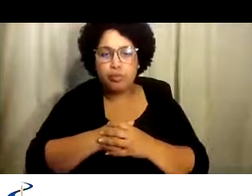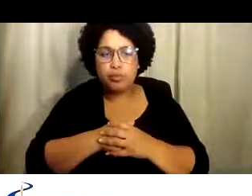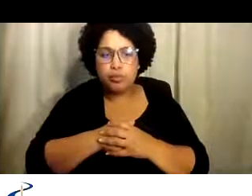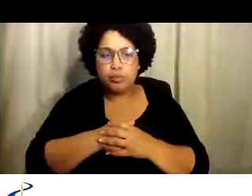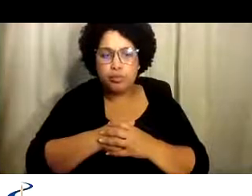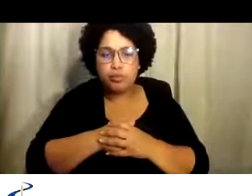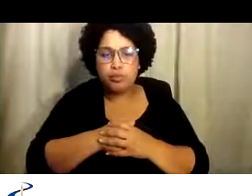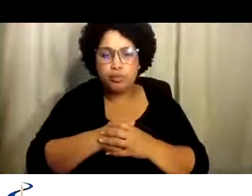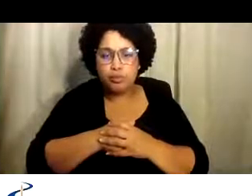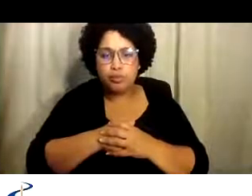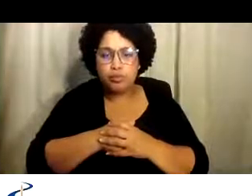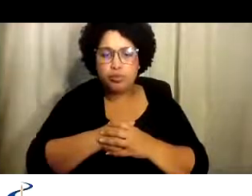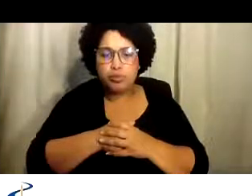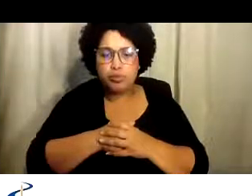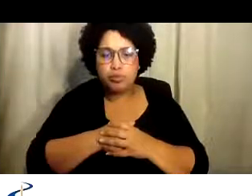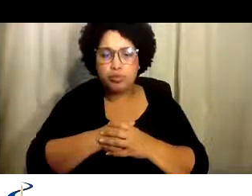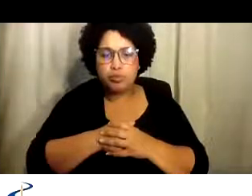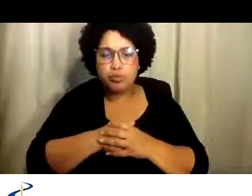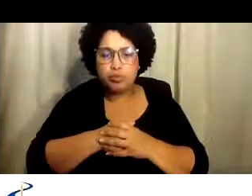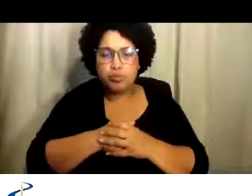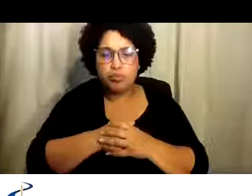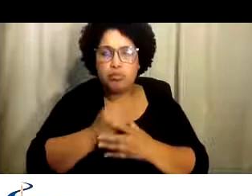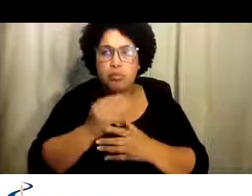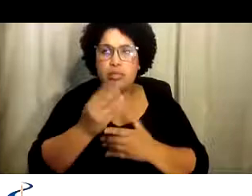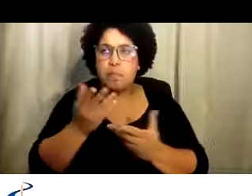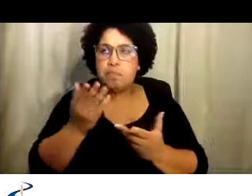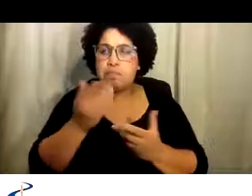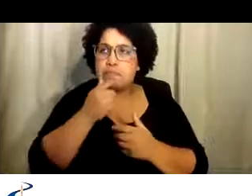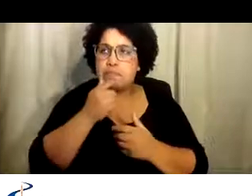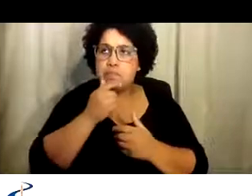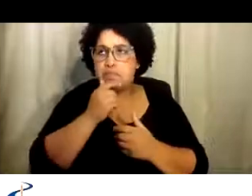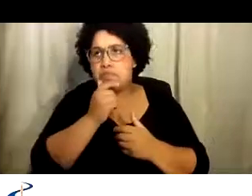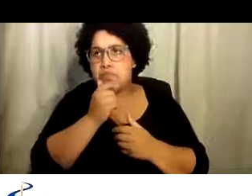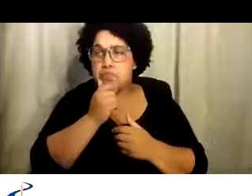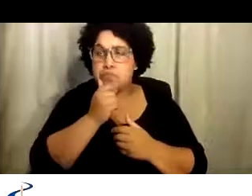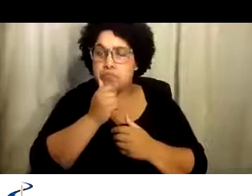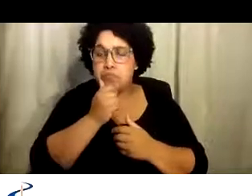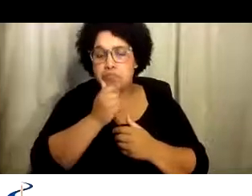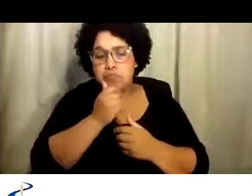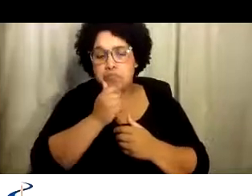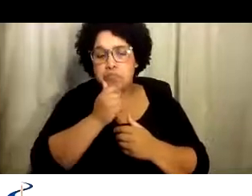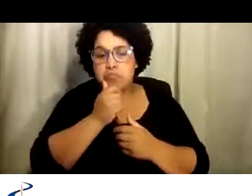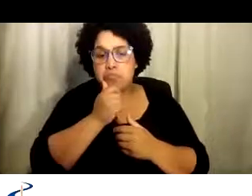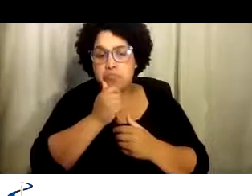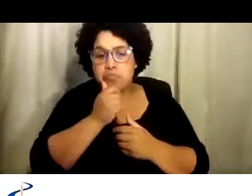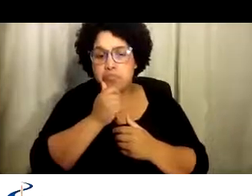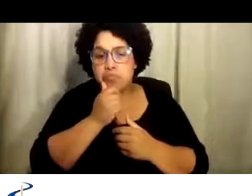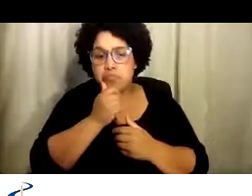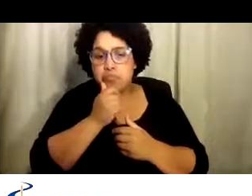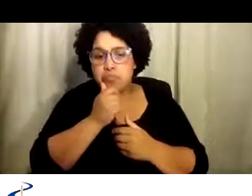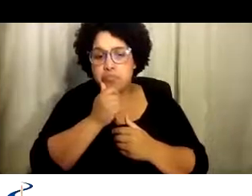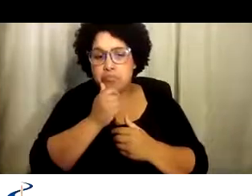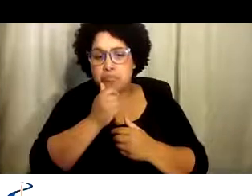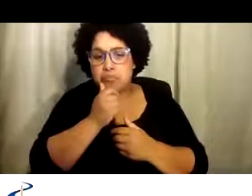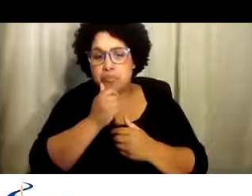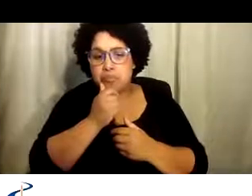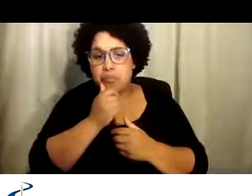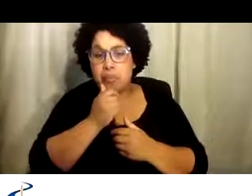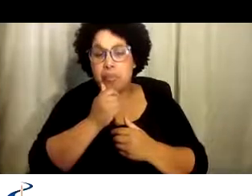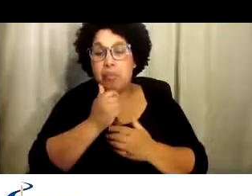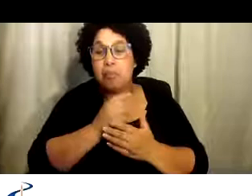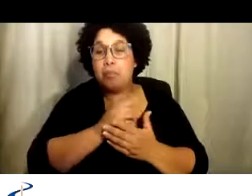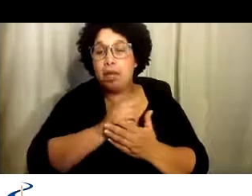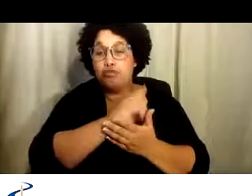me